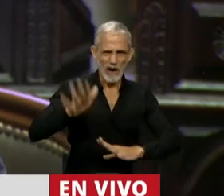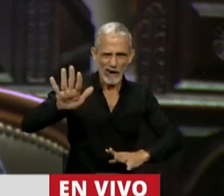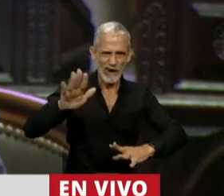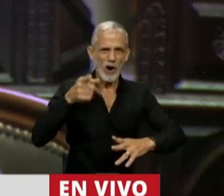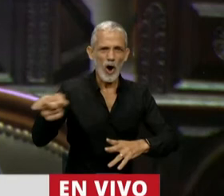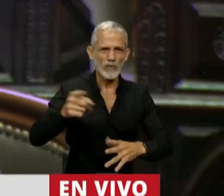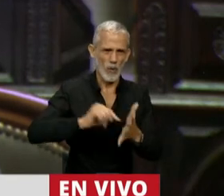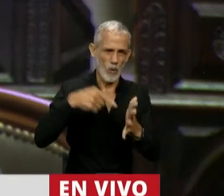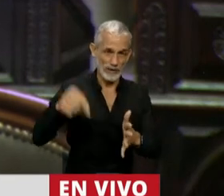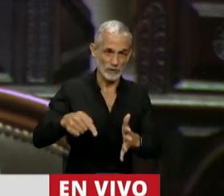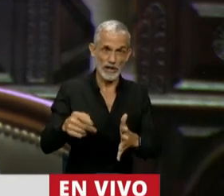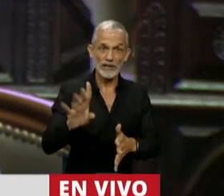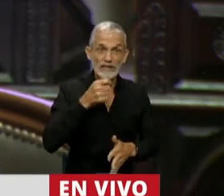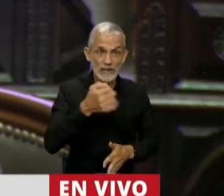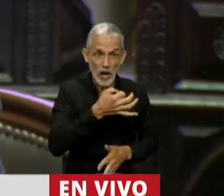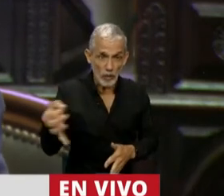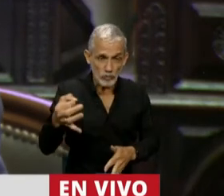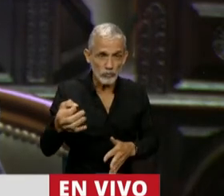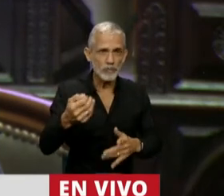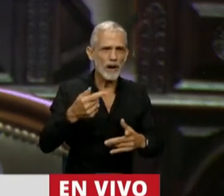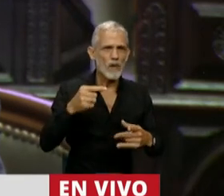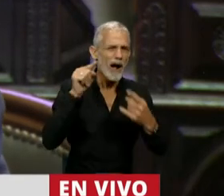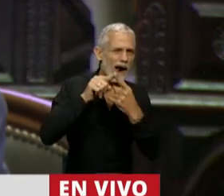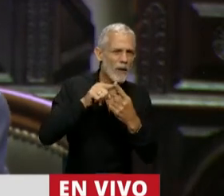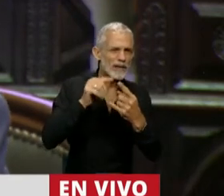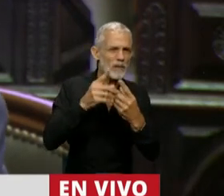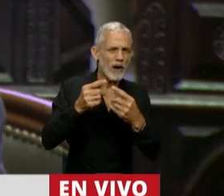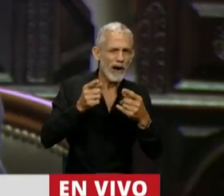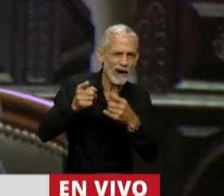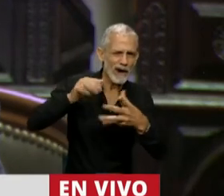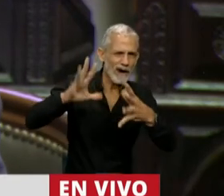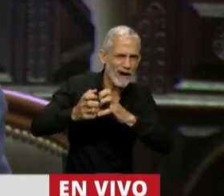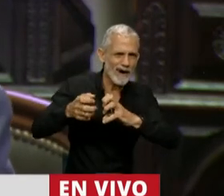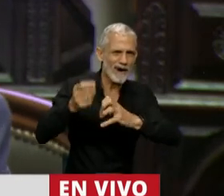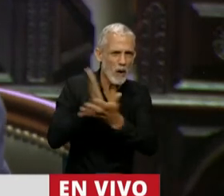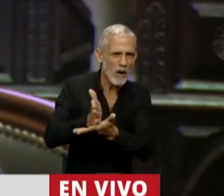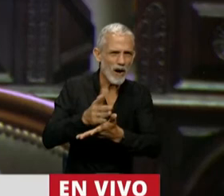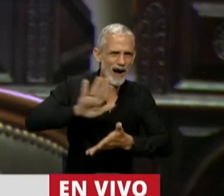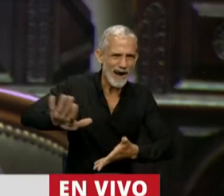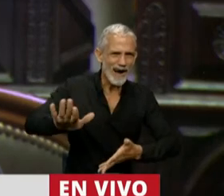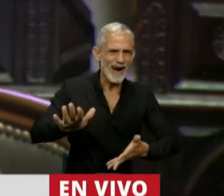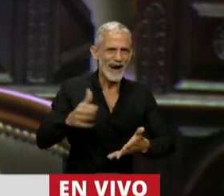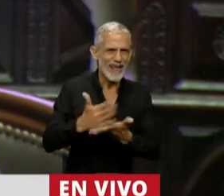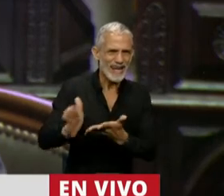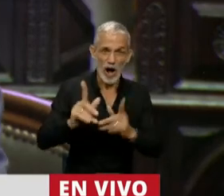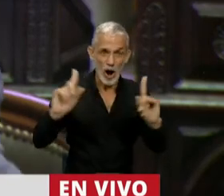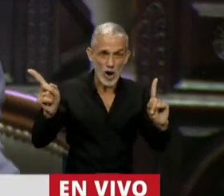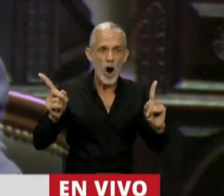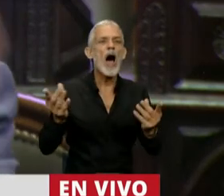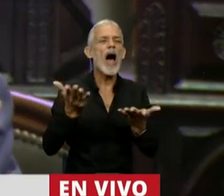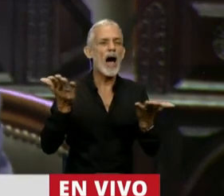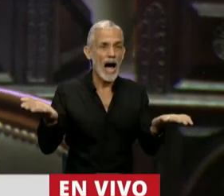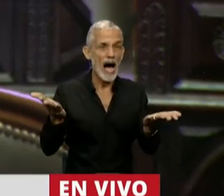Buenos Aires. Si es cierto que no hay un afán persecutorio, que no hay un afán sancionatorio, que no hay un afán discriminador,